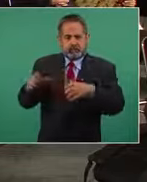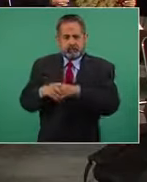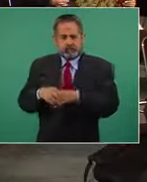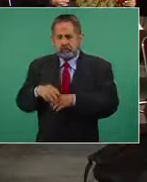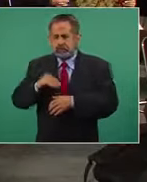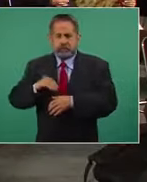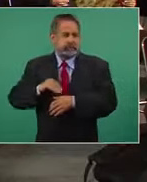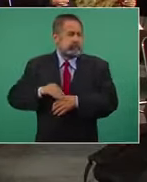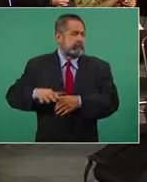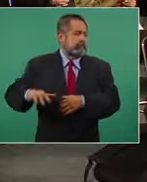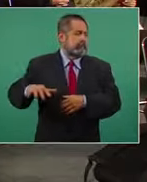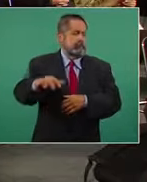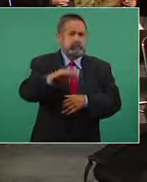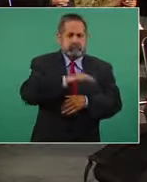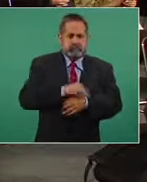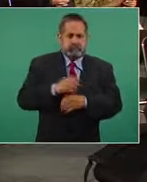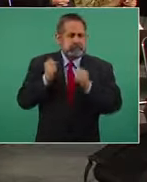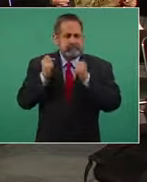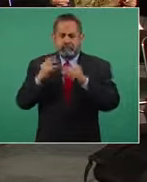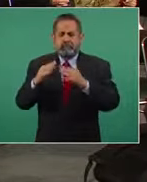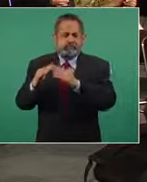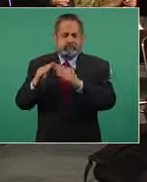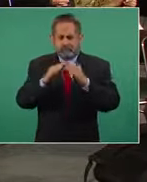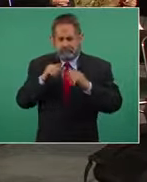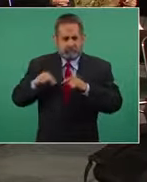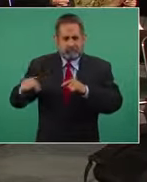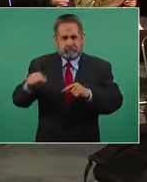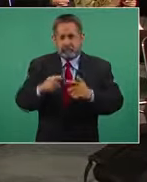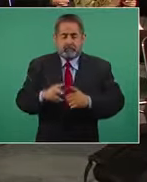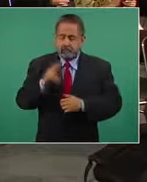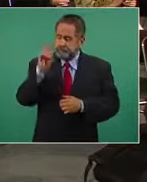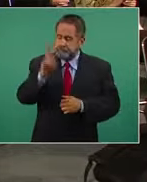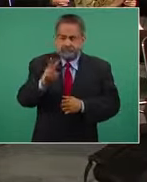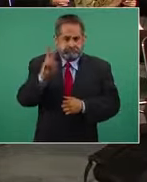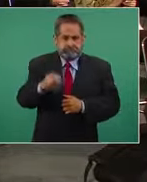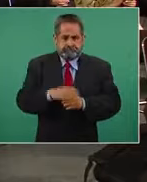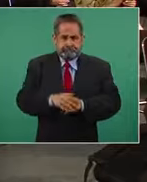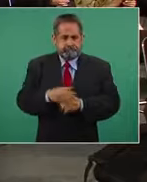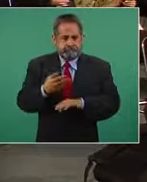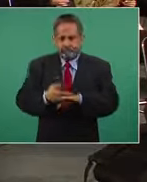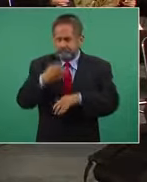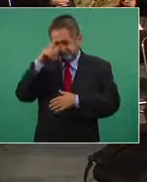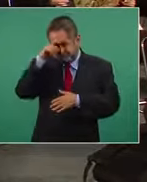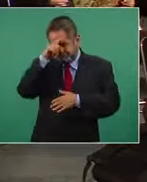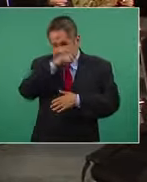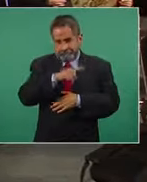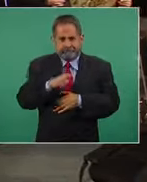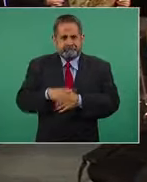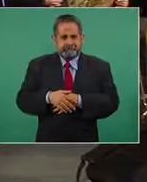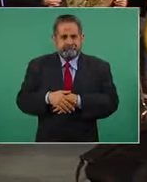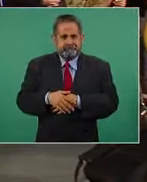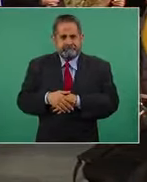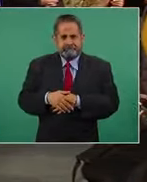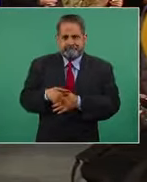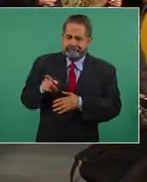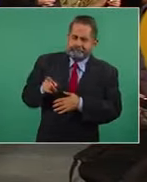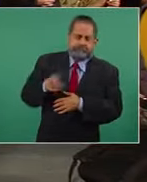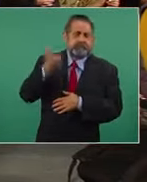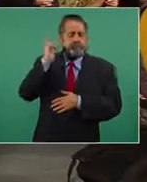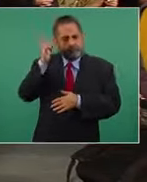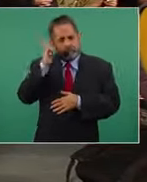el recorrido, presidente, muchísimas casas. La situación verdaderamente es tremenda, es de verdad dramática, y